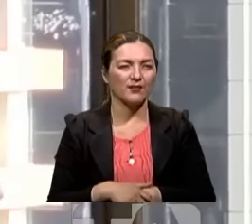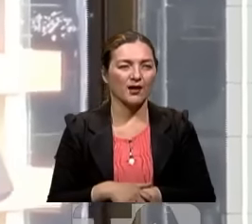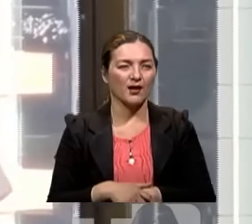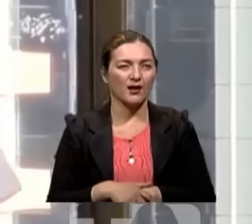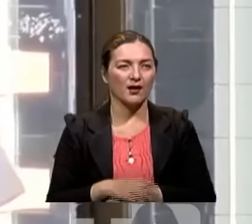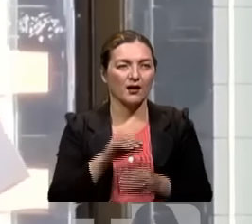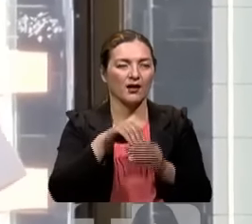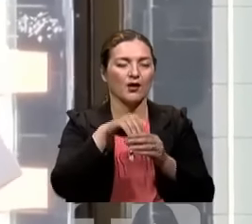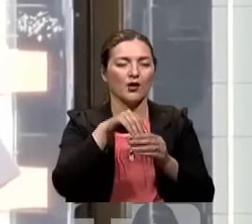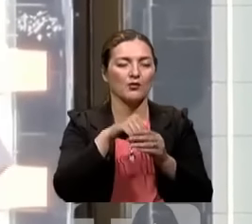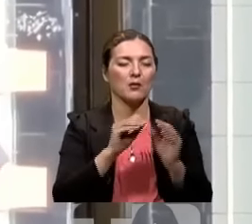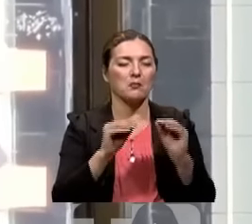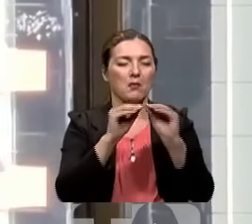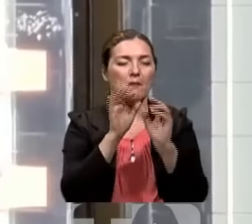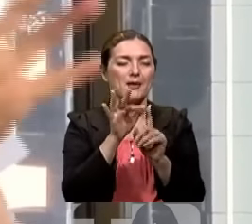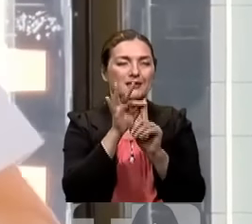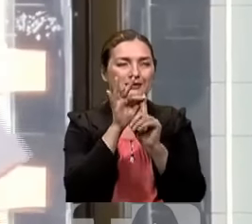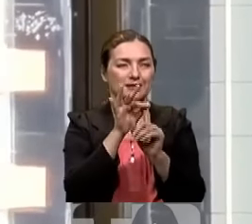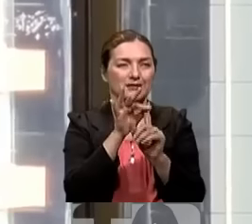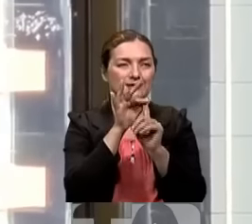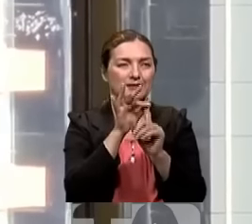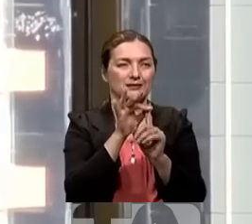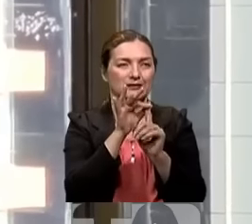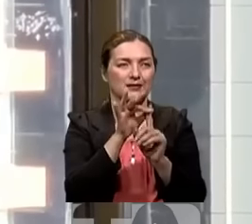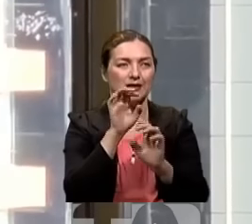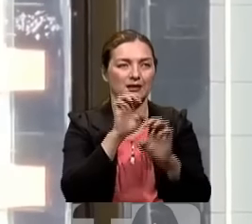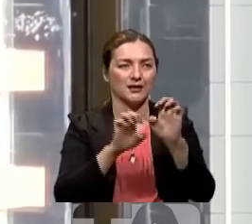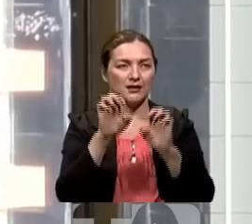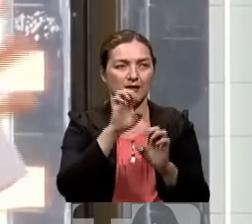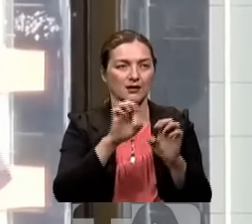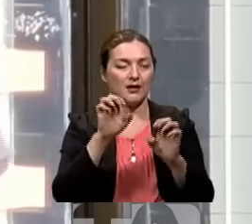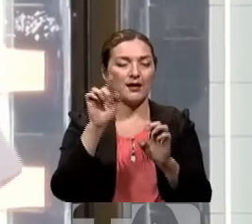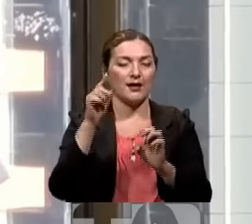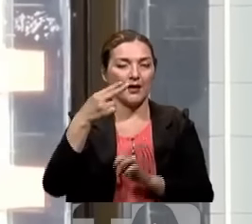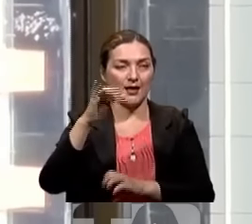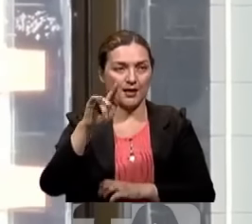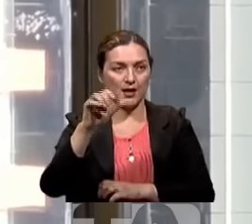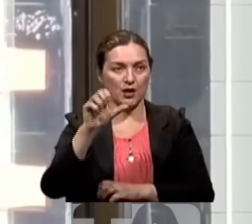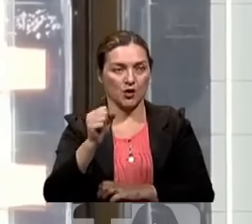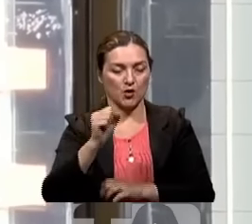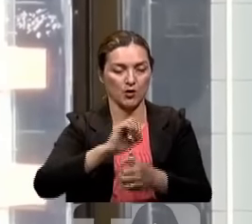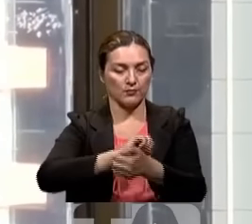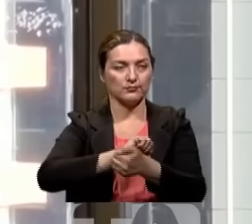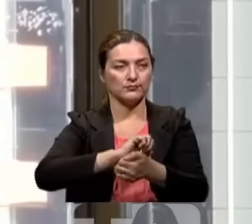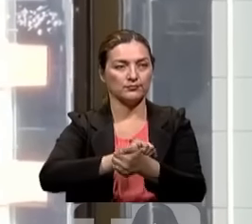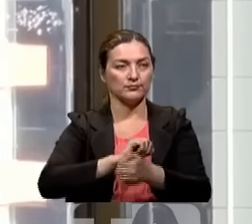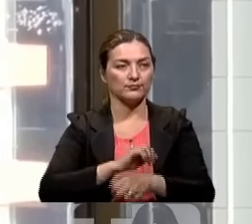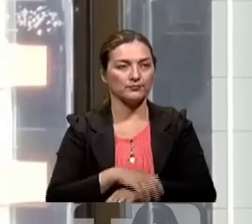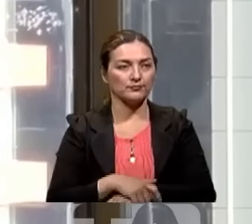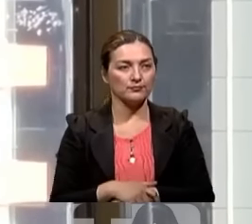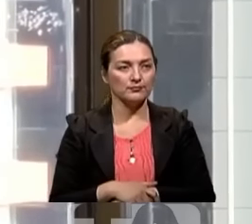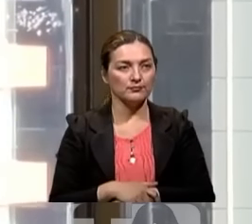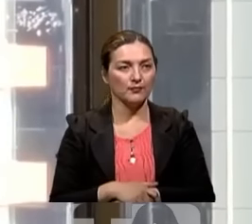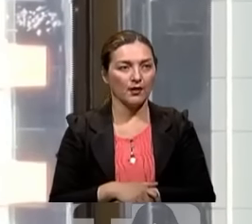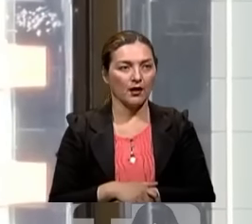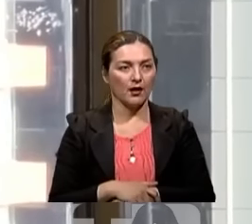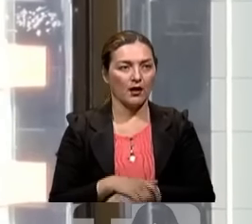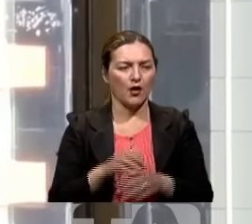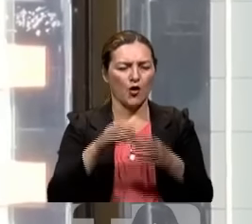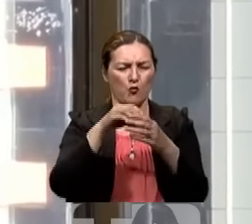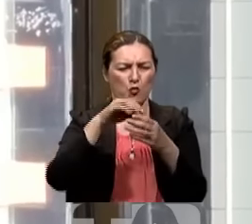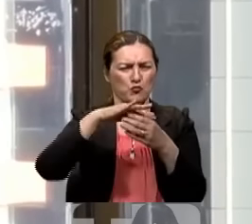un relleno súper especial, por eso nos vamos a enfocar en calificar el de higos con queso, que es lo diferente ahorita. Sí está súper relleno, así pueden